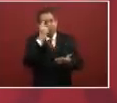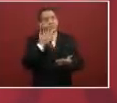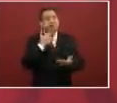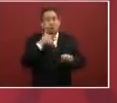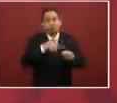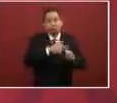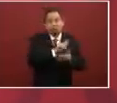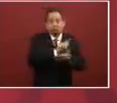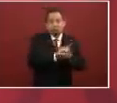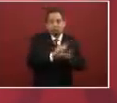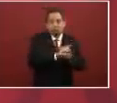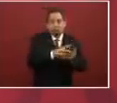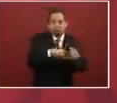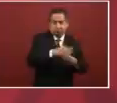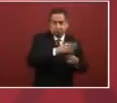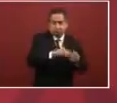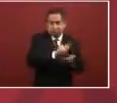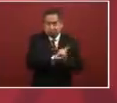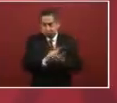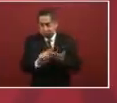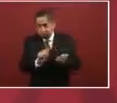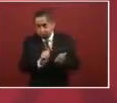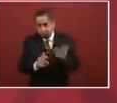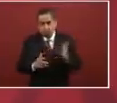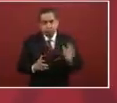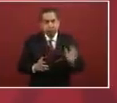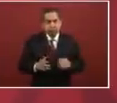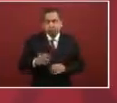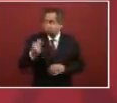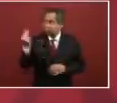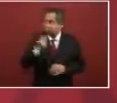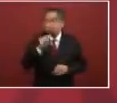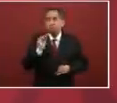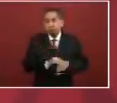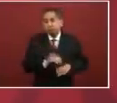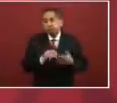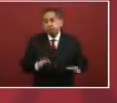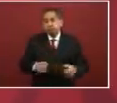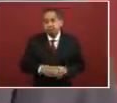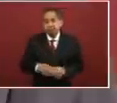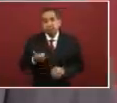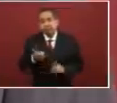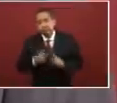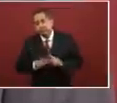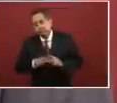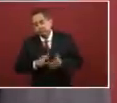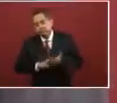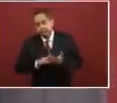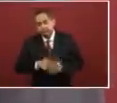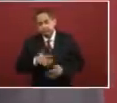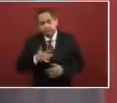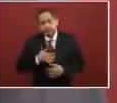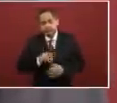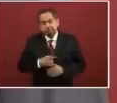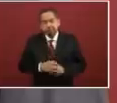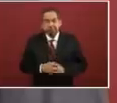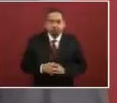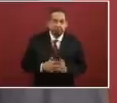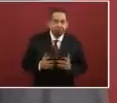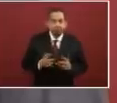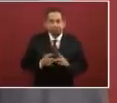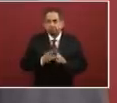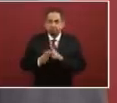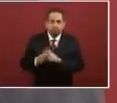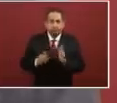tenemos un estimado de costos por eso se habló